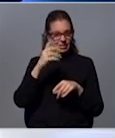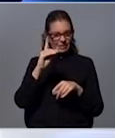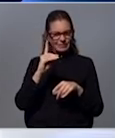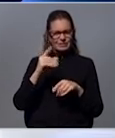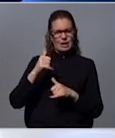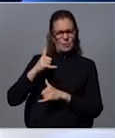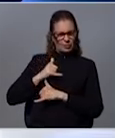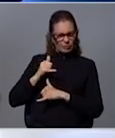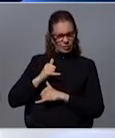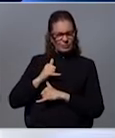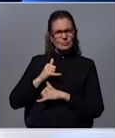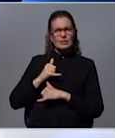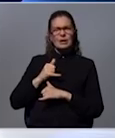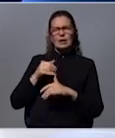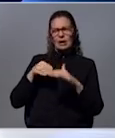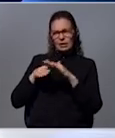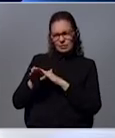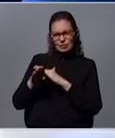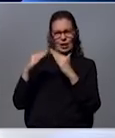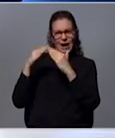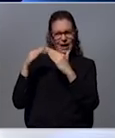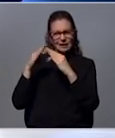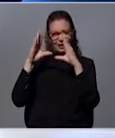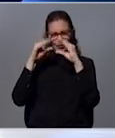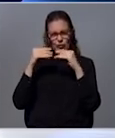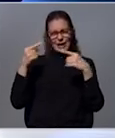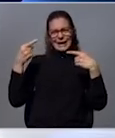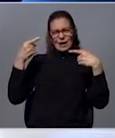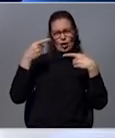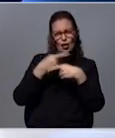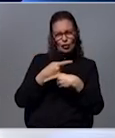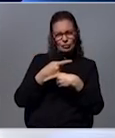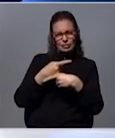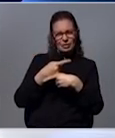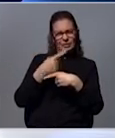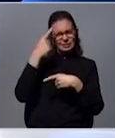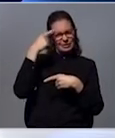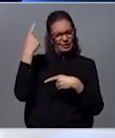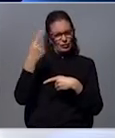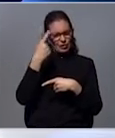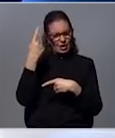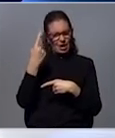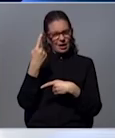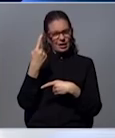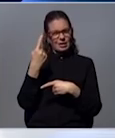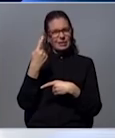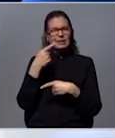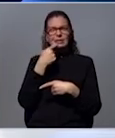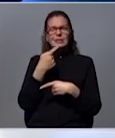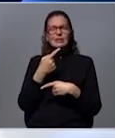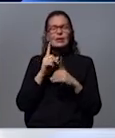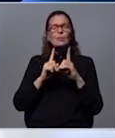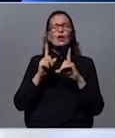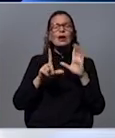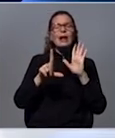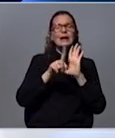la prisión perpetua revisable sosteniendo que yo iba contra las convenciones internacionales hay una teoría que dice que